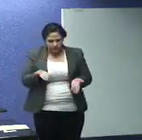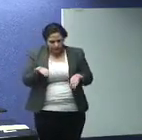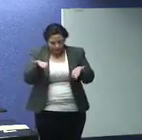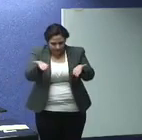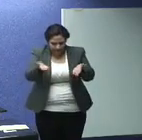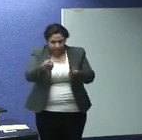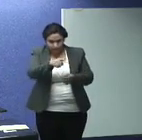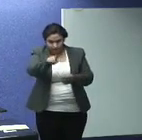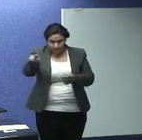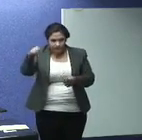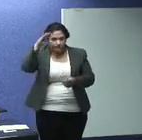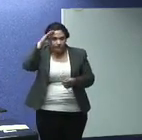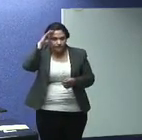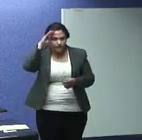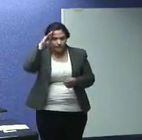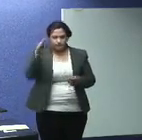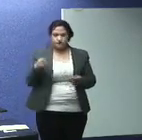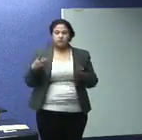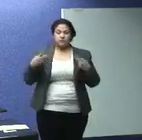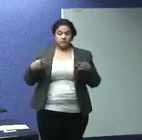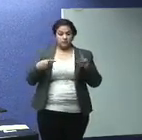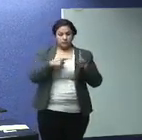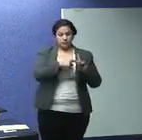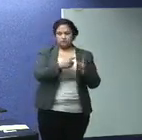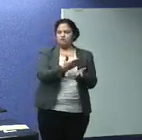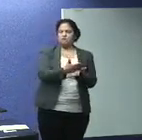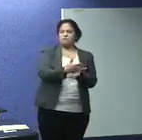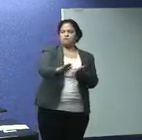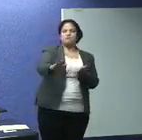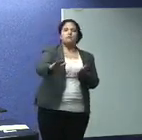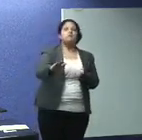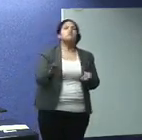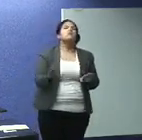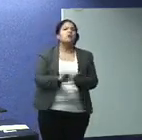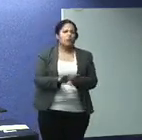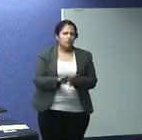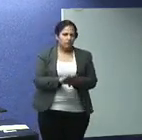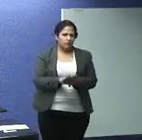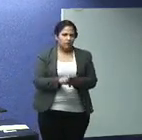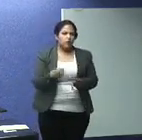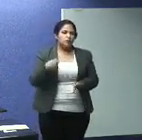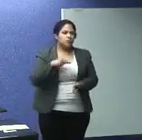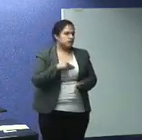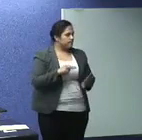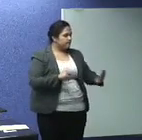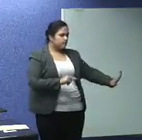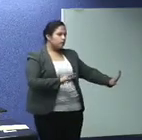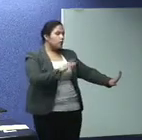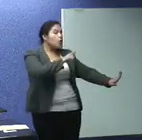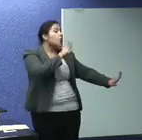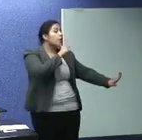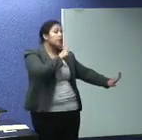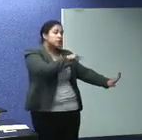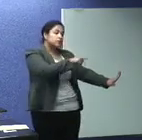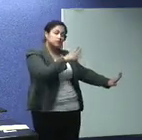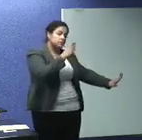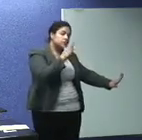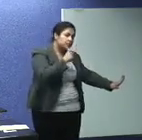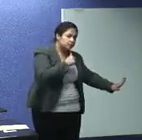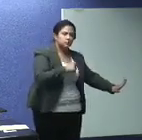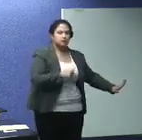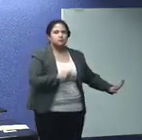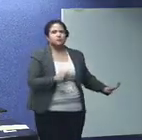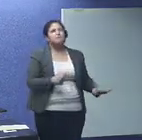idea de la exclusión social y de las barreras que continuamente imponemos a las personas con discapacidad.